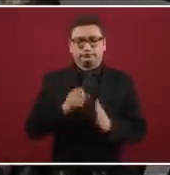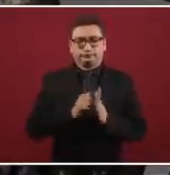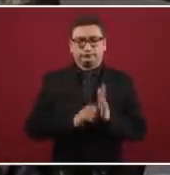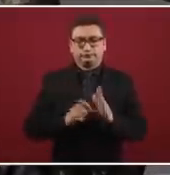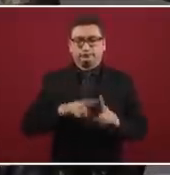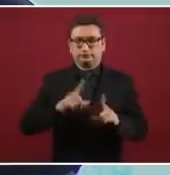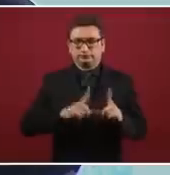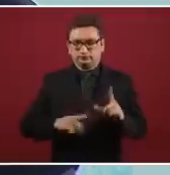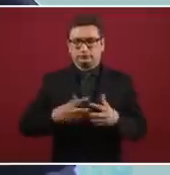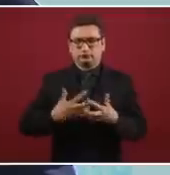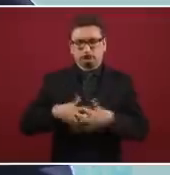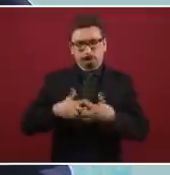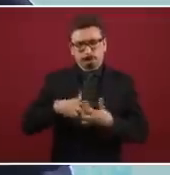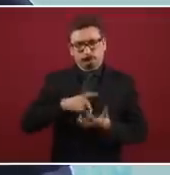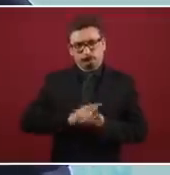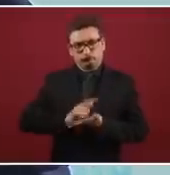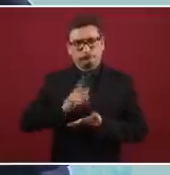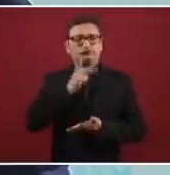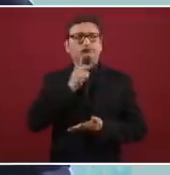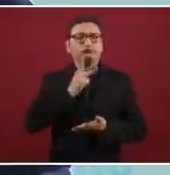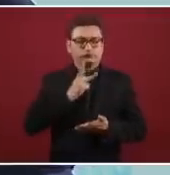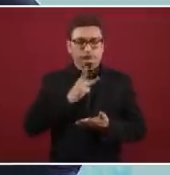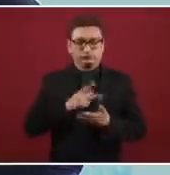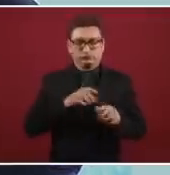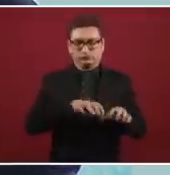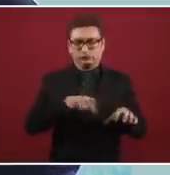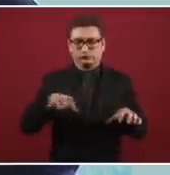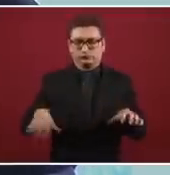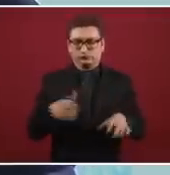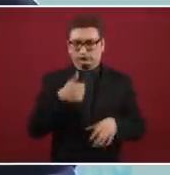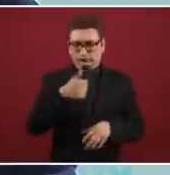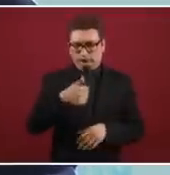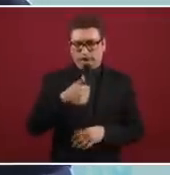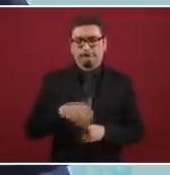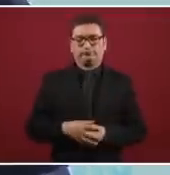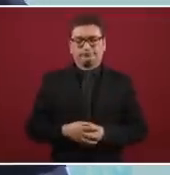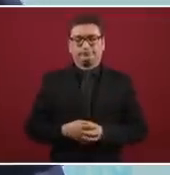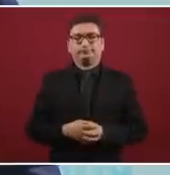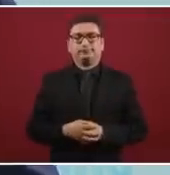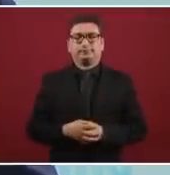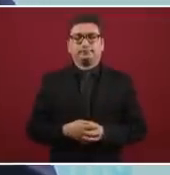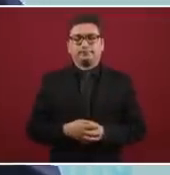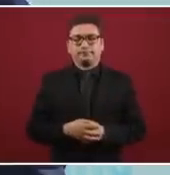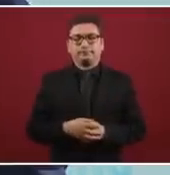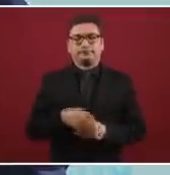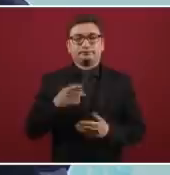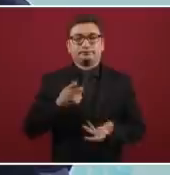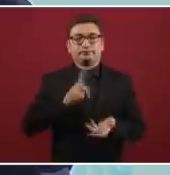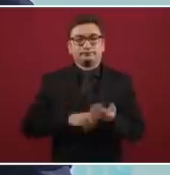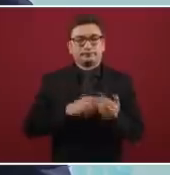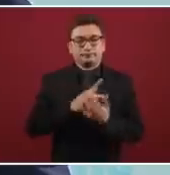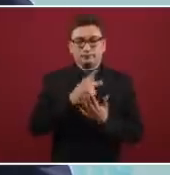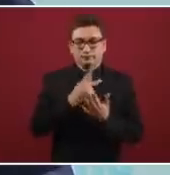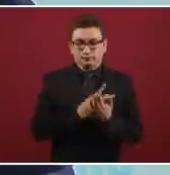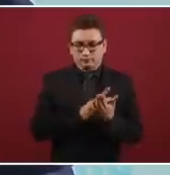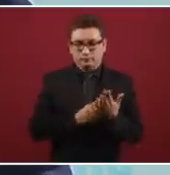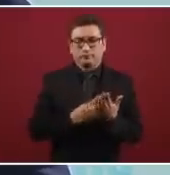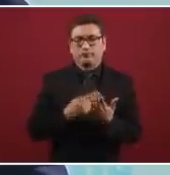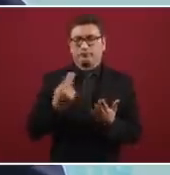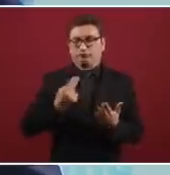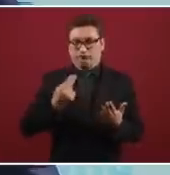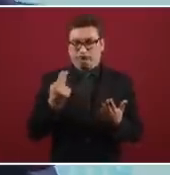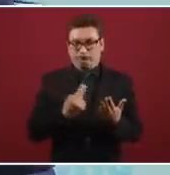de Refinación, que son 6 refinerías de Pemex, a implementar un plan emergente